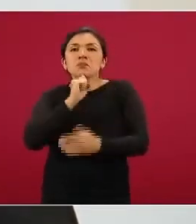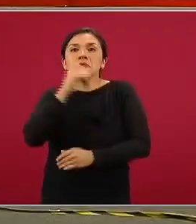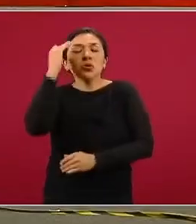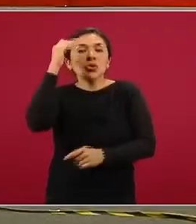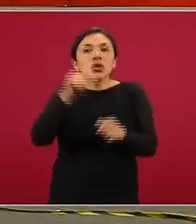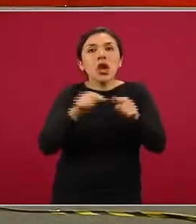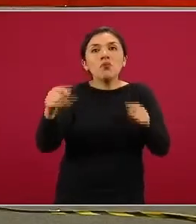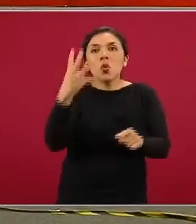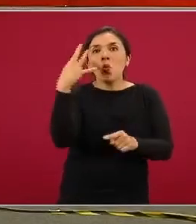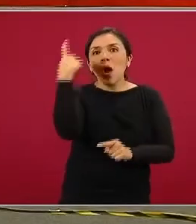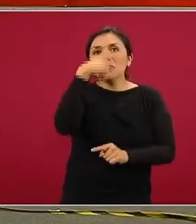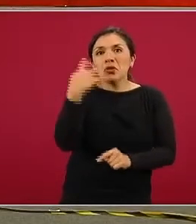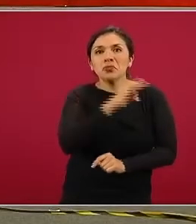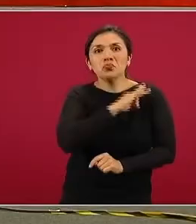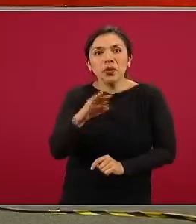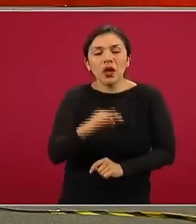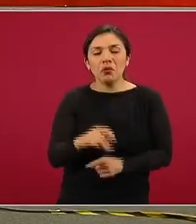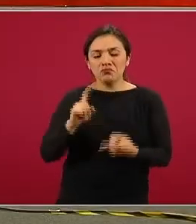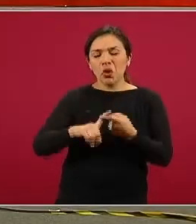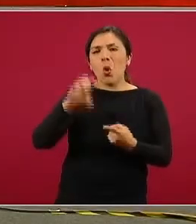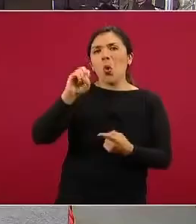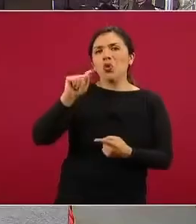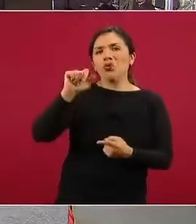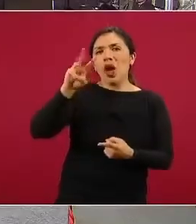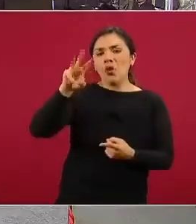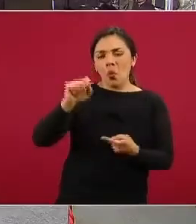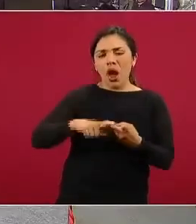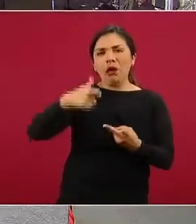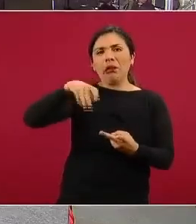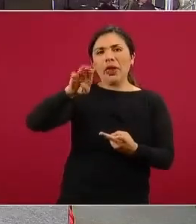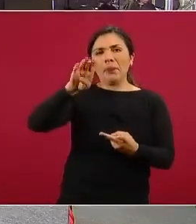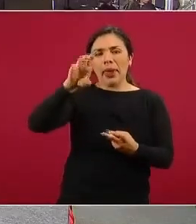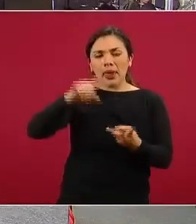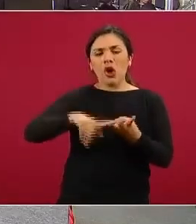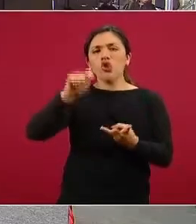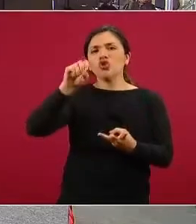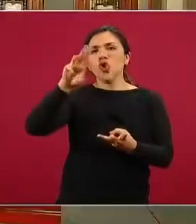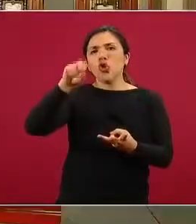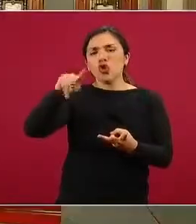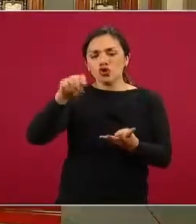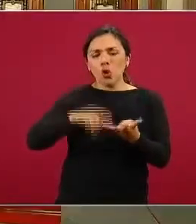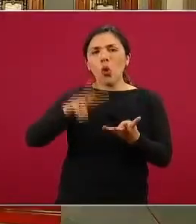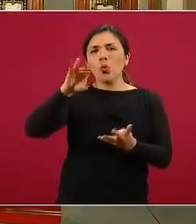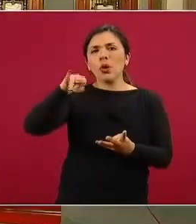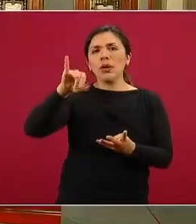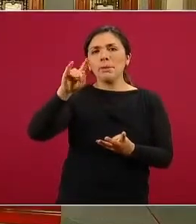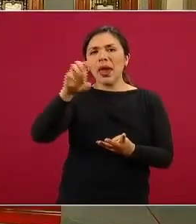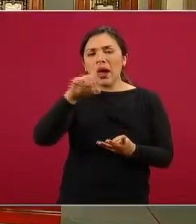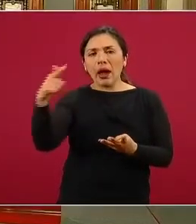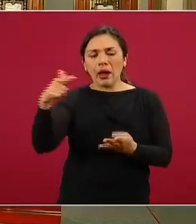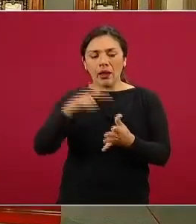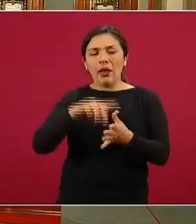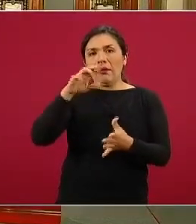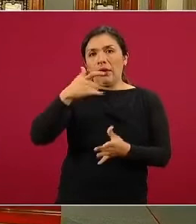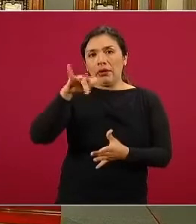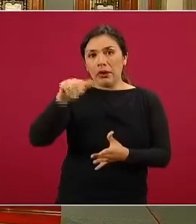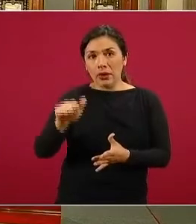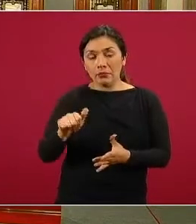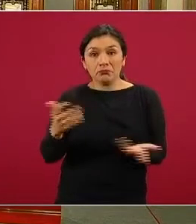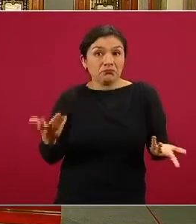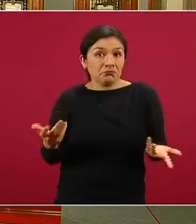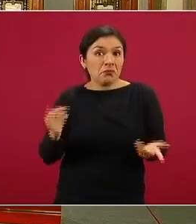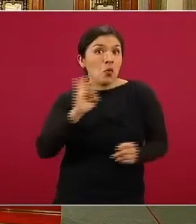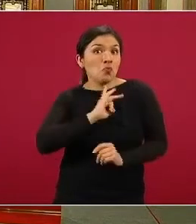rango, de Ottawa, de Quebec, de Toronto, de Winnipeg y de Regina. Así que